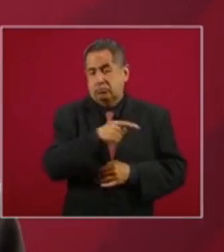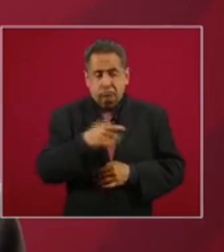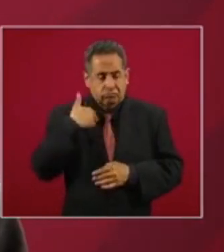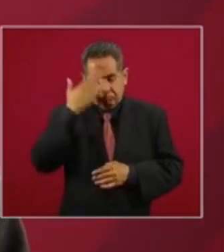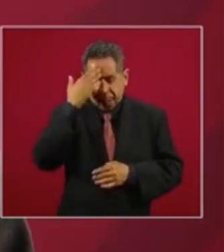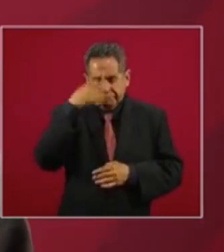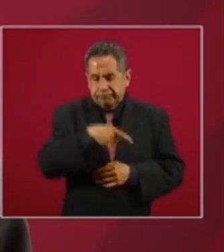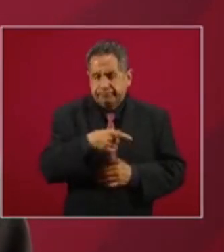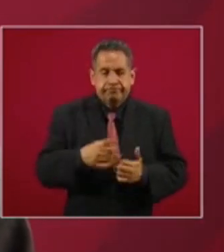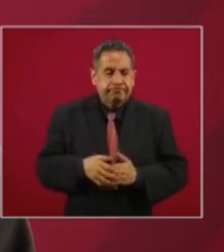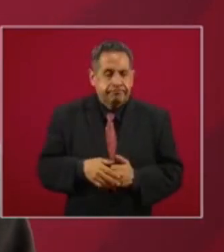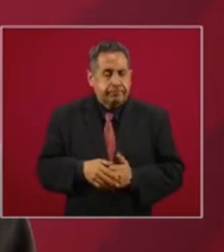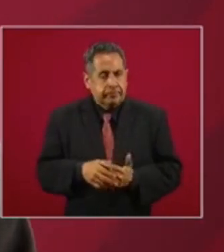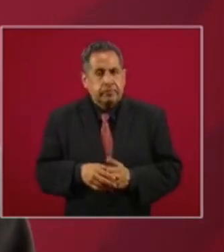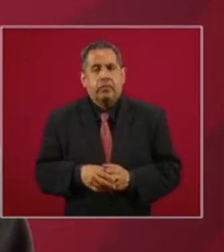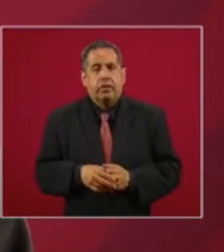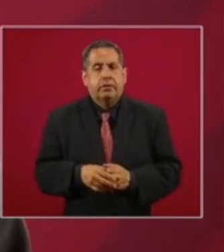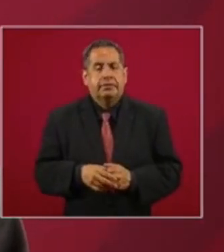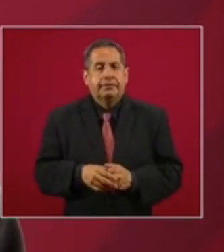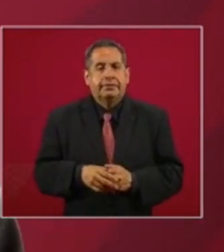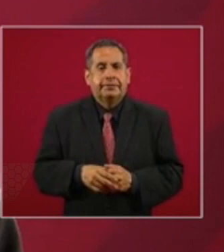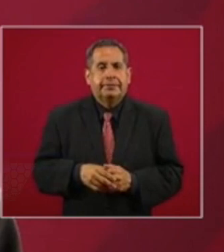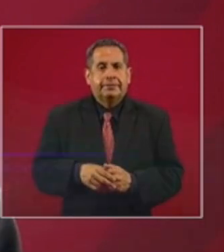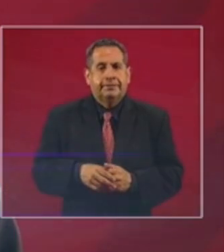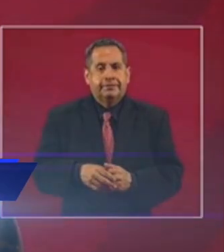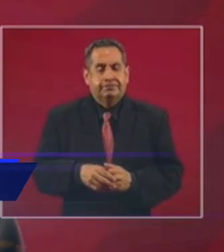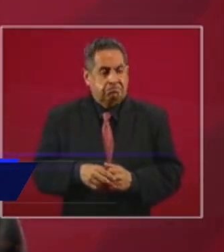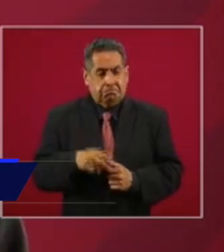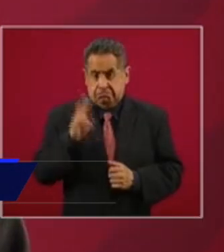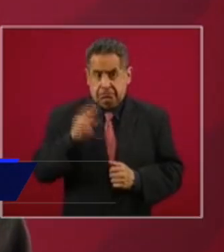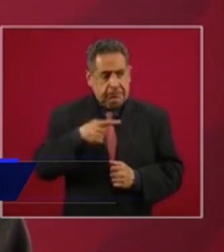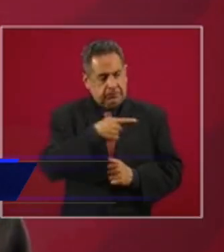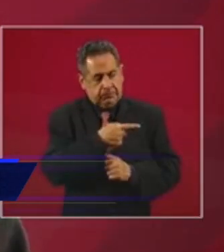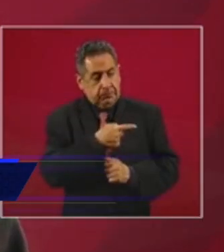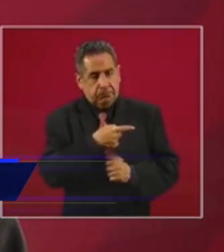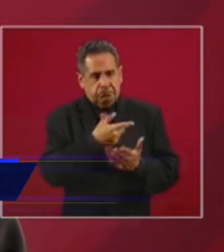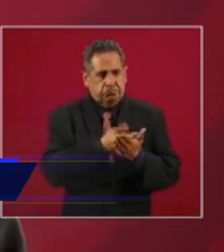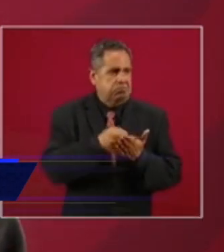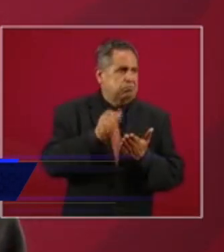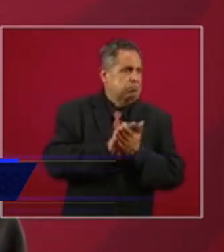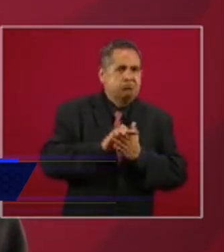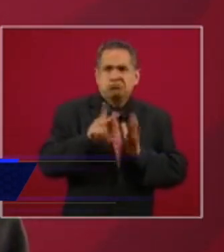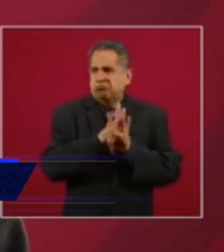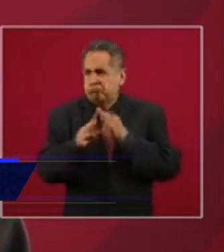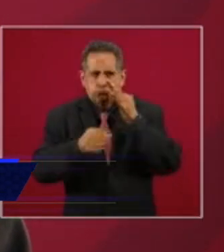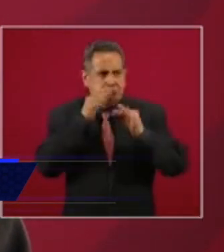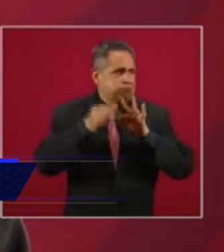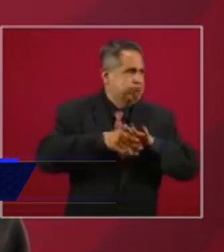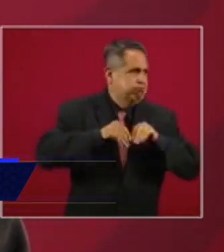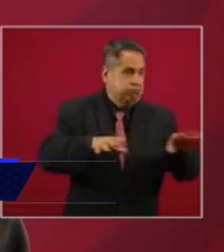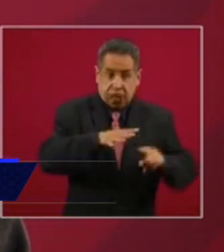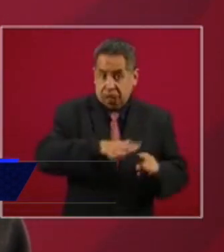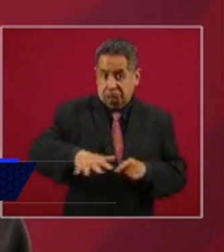y lo heroico que es hacer periodismo en esa